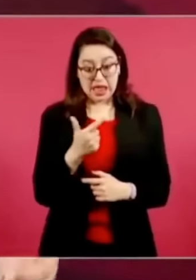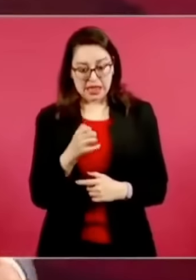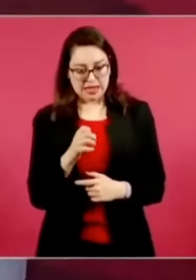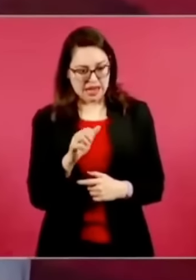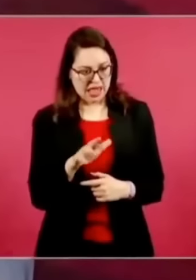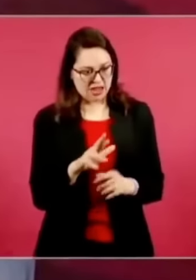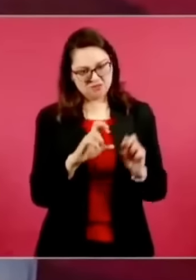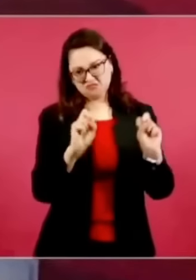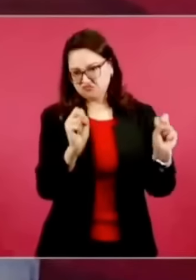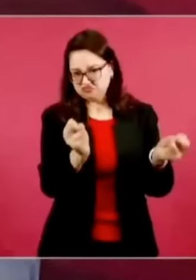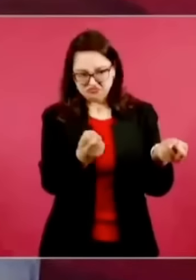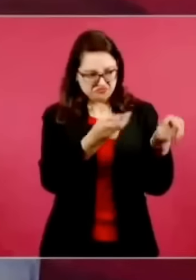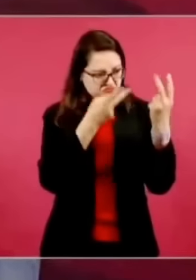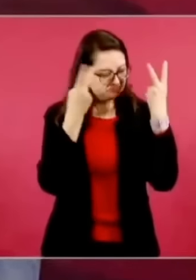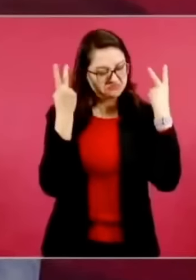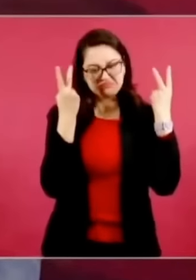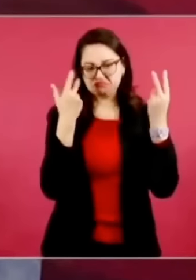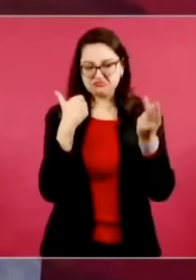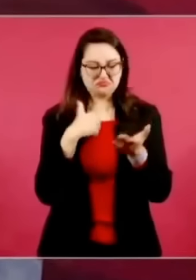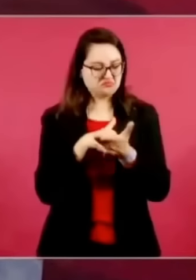Zedillo,